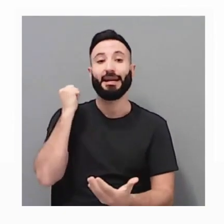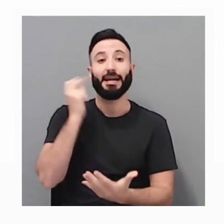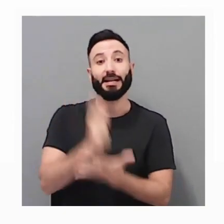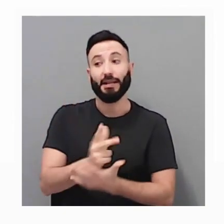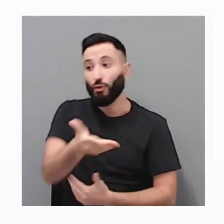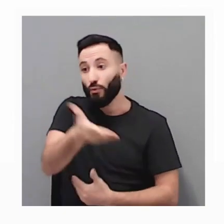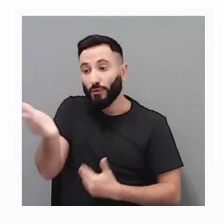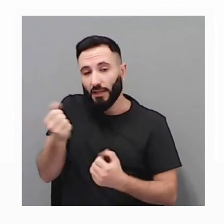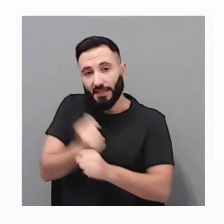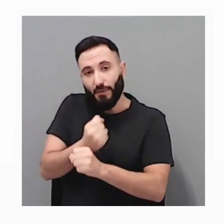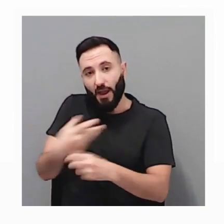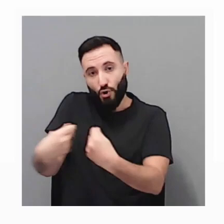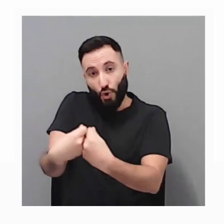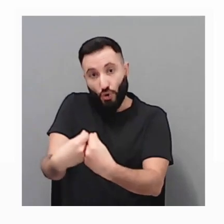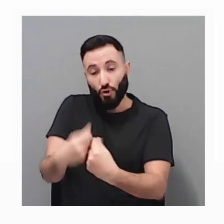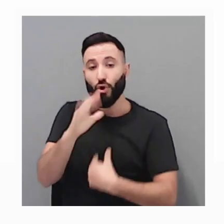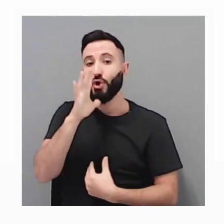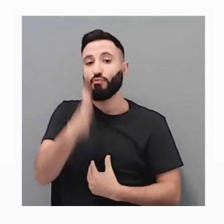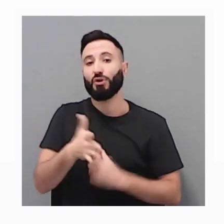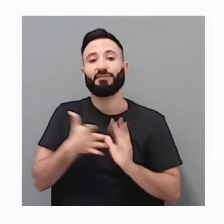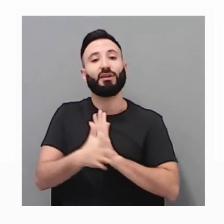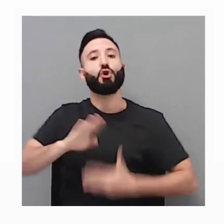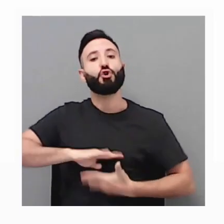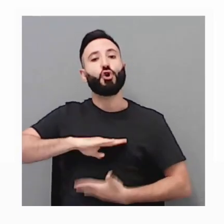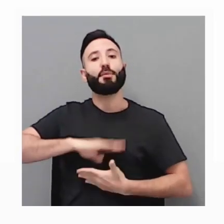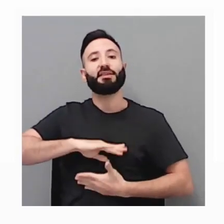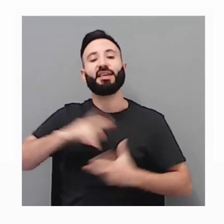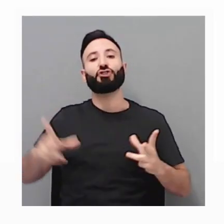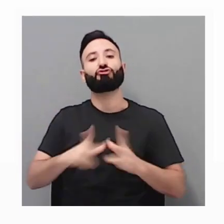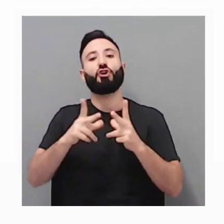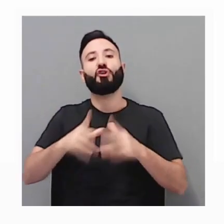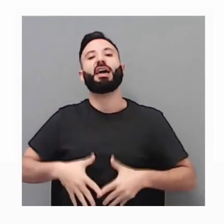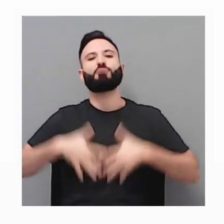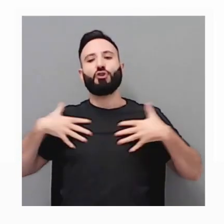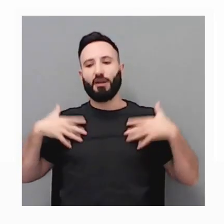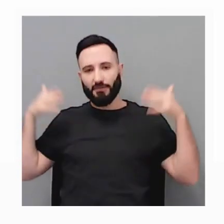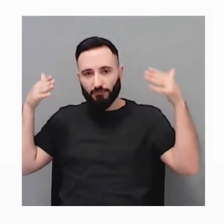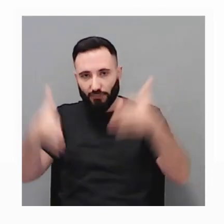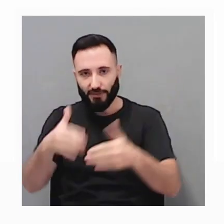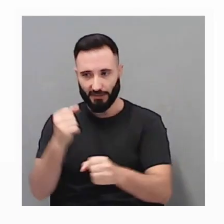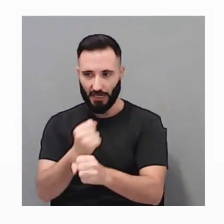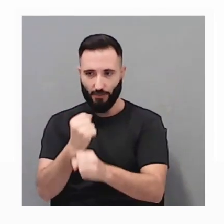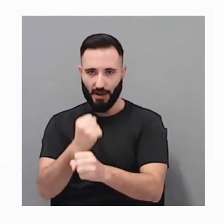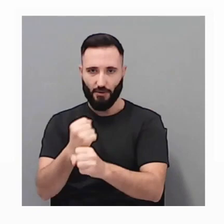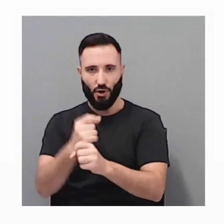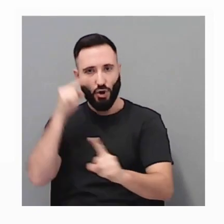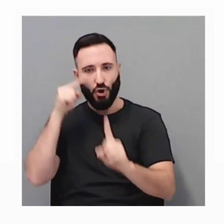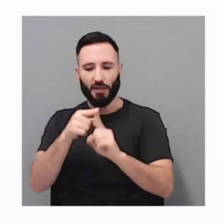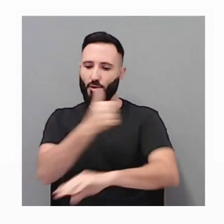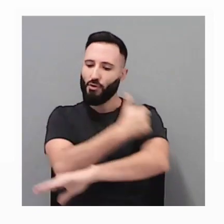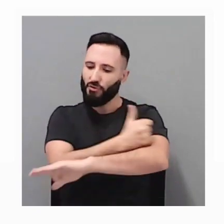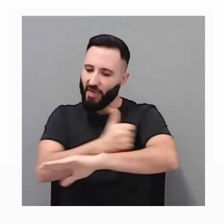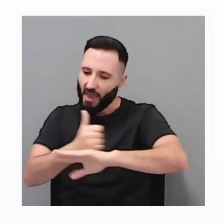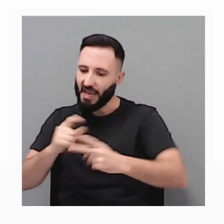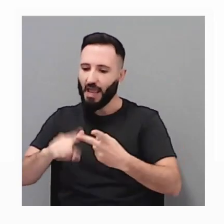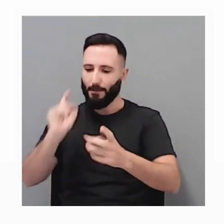porque trabajamos, como decía, las competencias socioemocionales para trabajar la ciudadanía, la